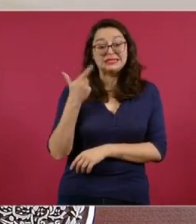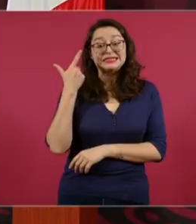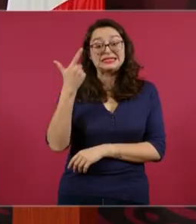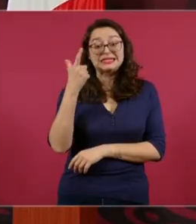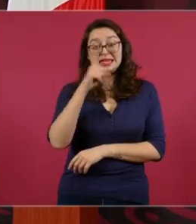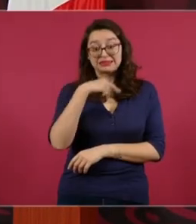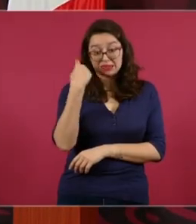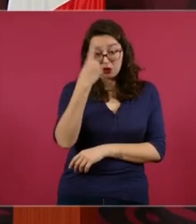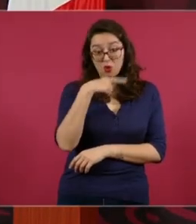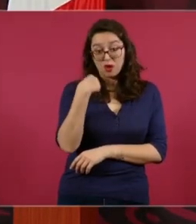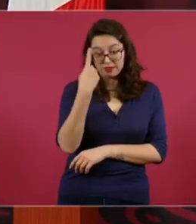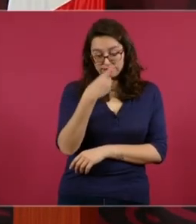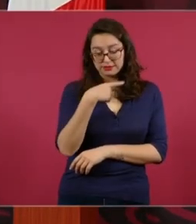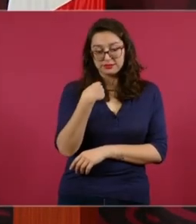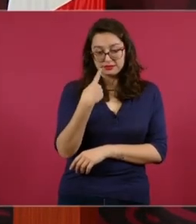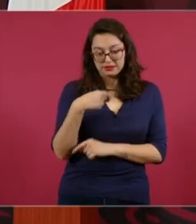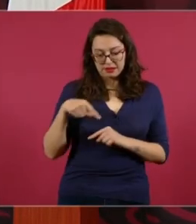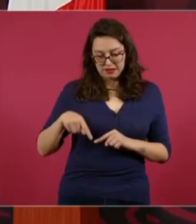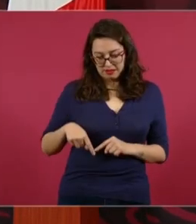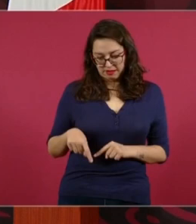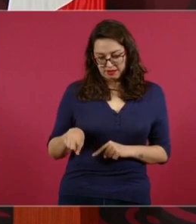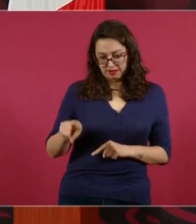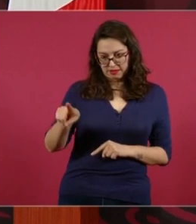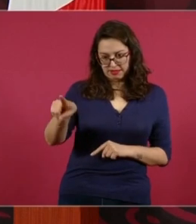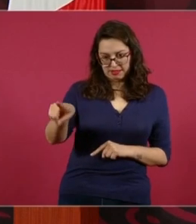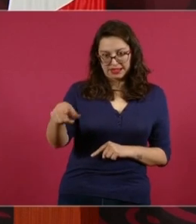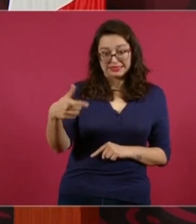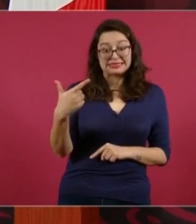Que lleguen también